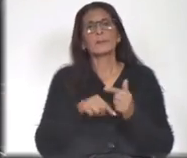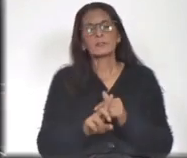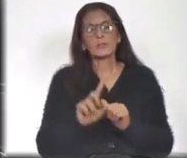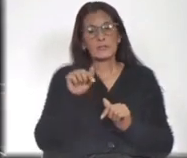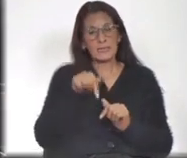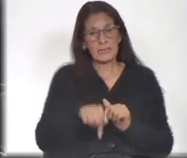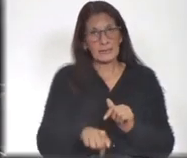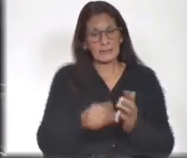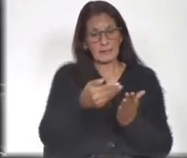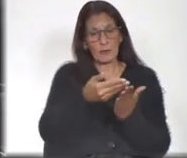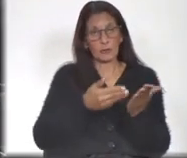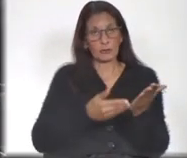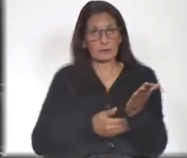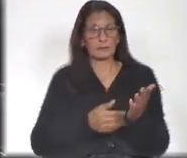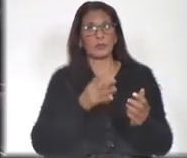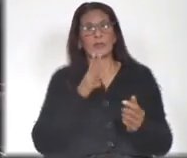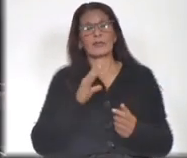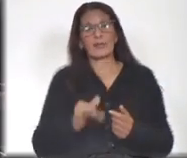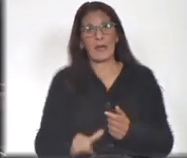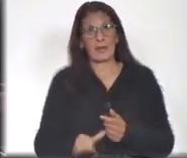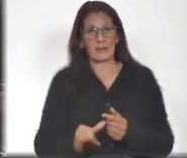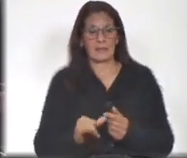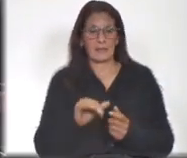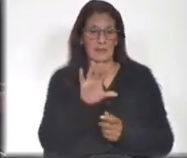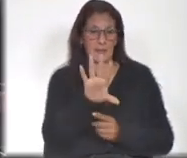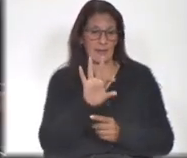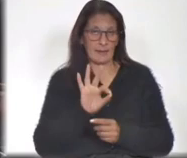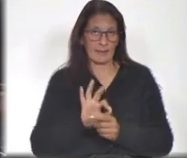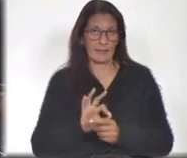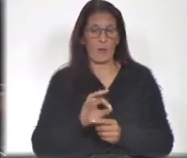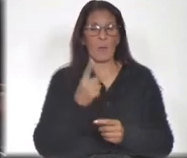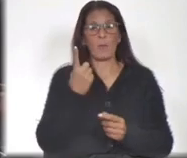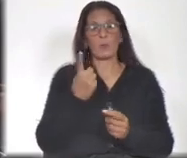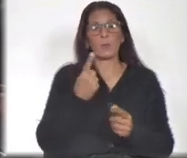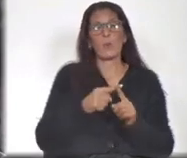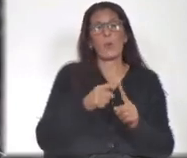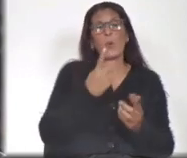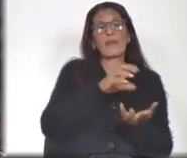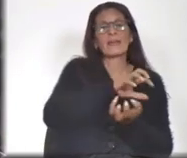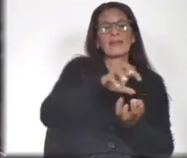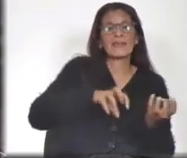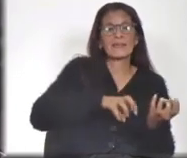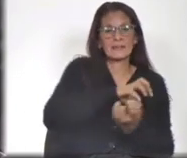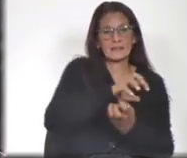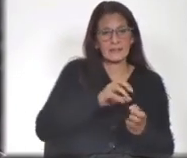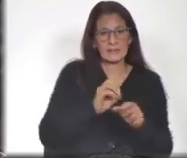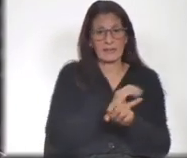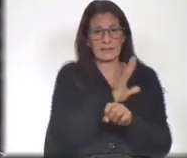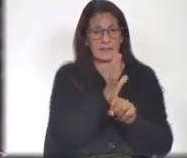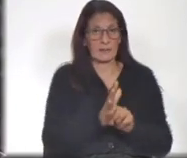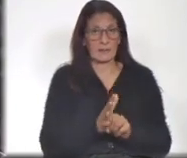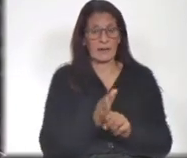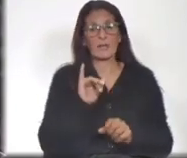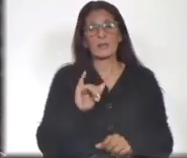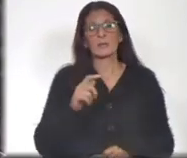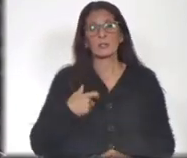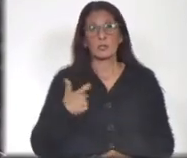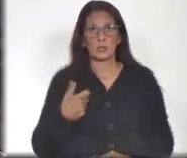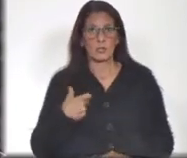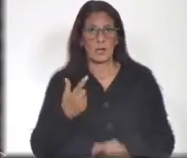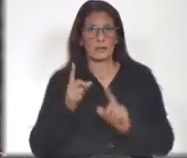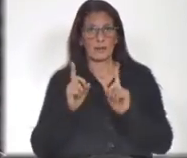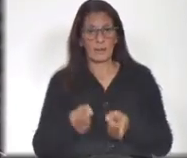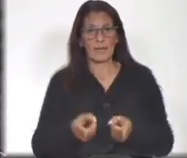este contexto que obviamente está signado por una crisis sanitaria y también social